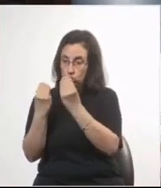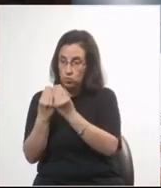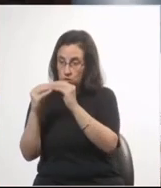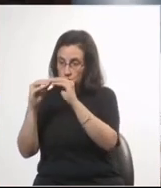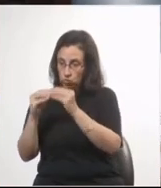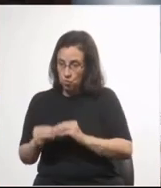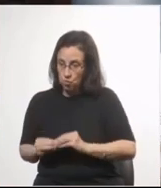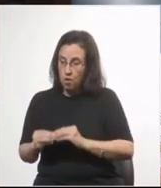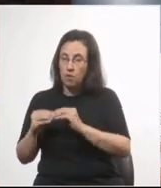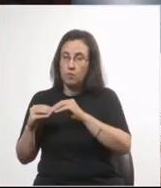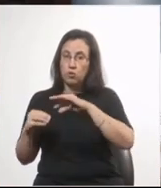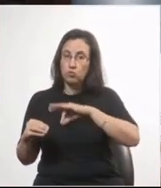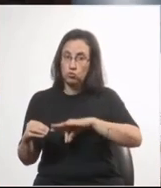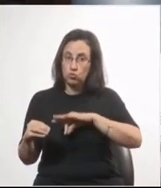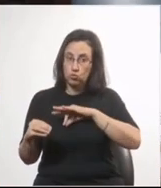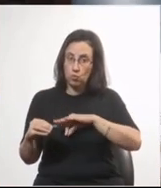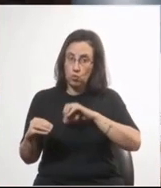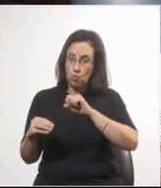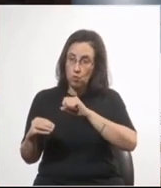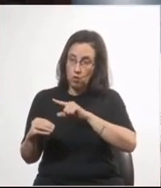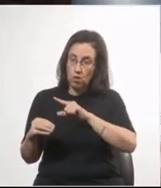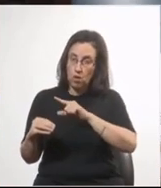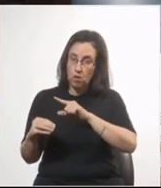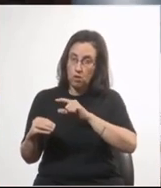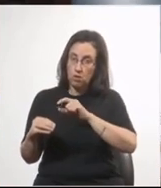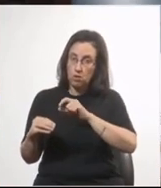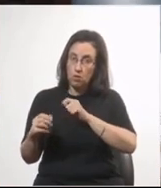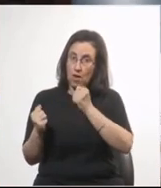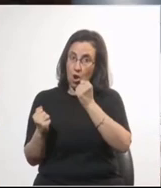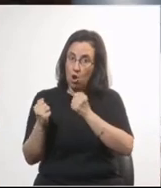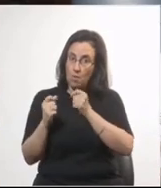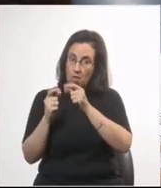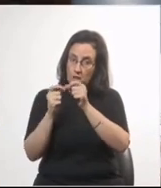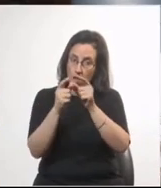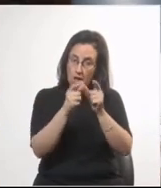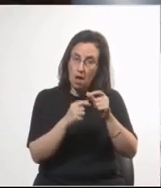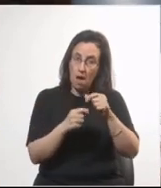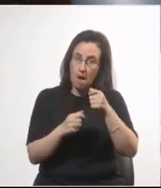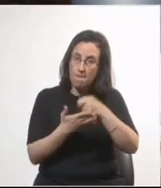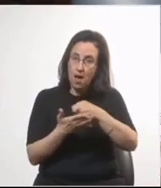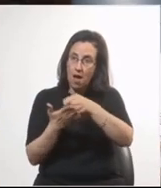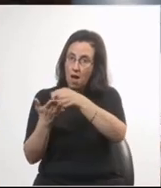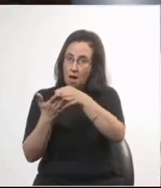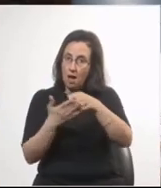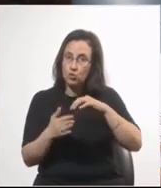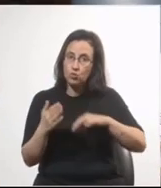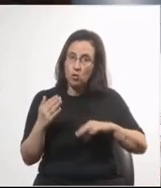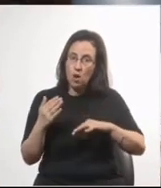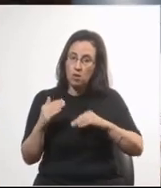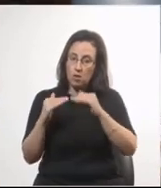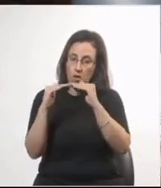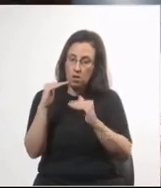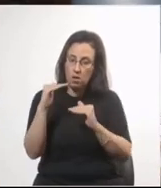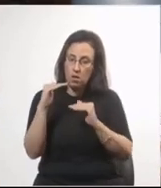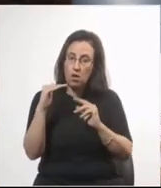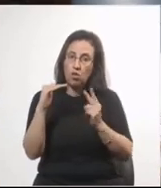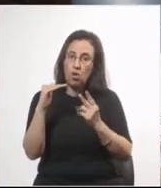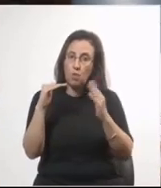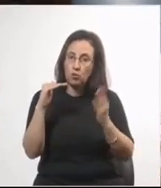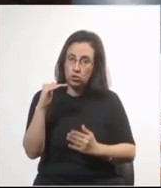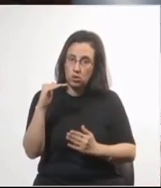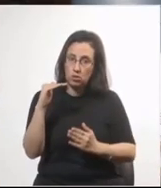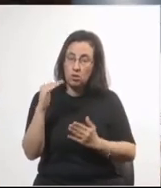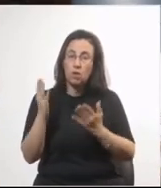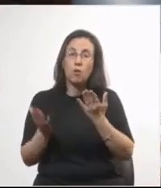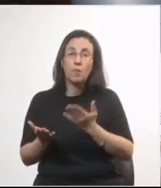el total de lo destinado por la economía a pagar salarios, se redujo por lo menos en un 2% con relación a